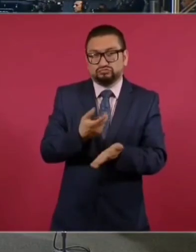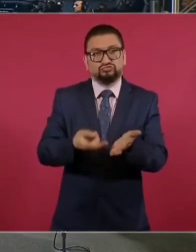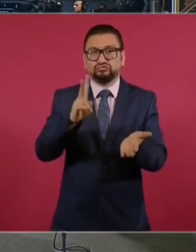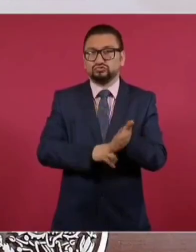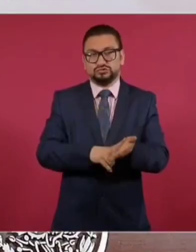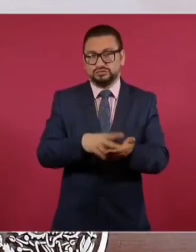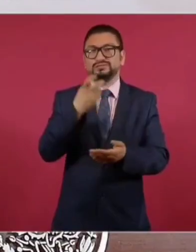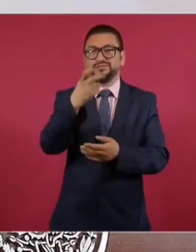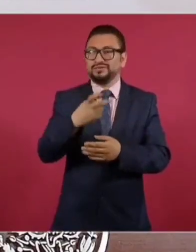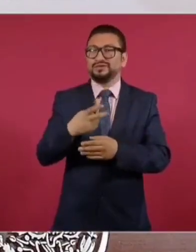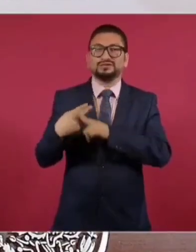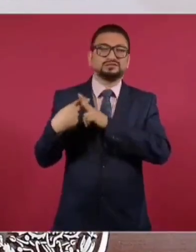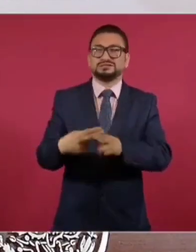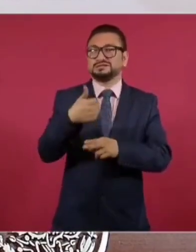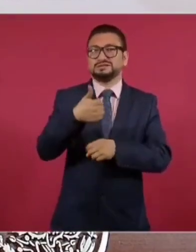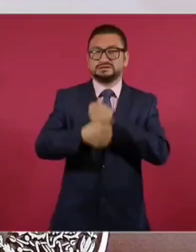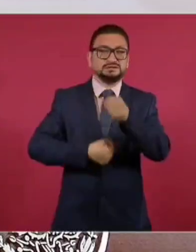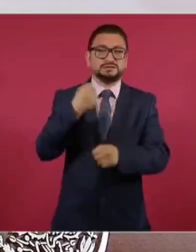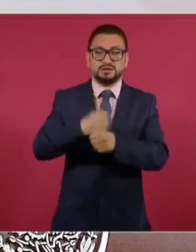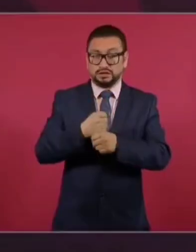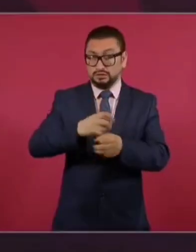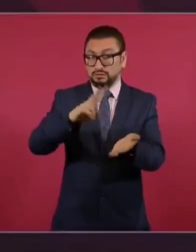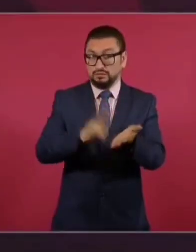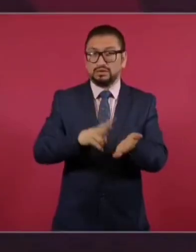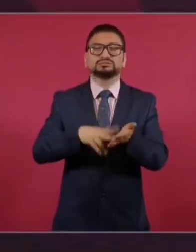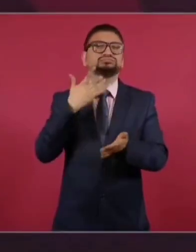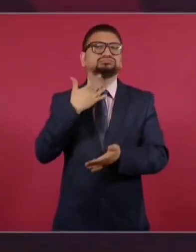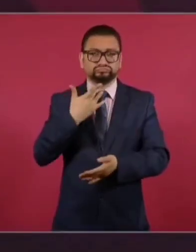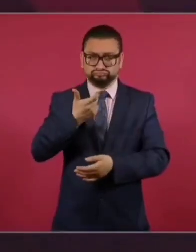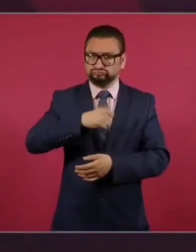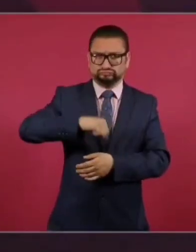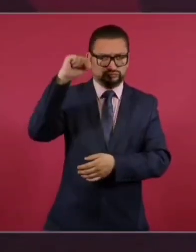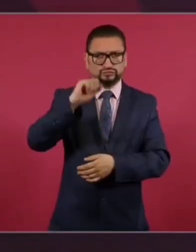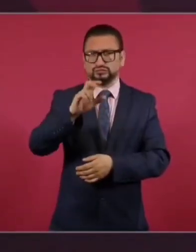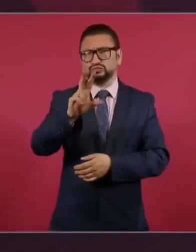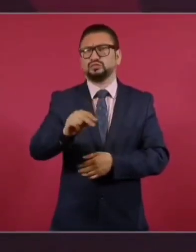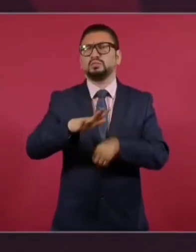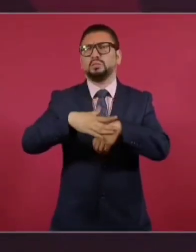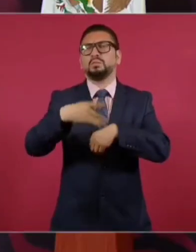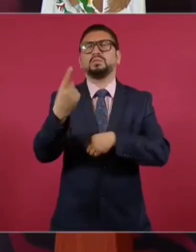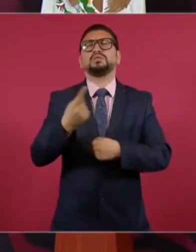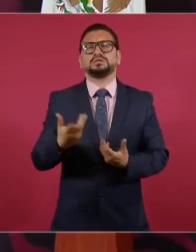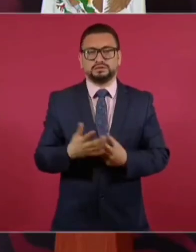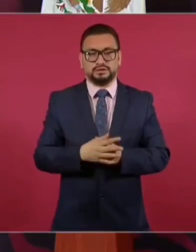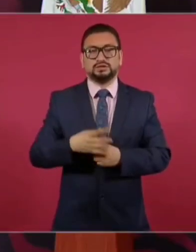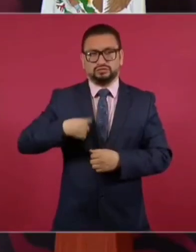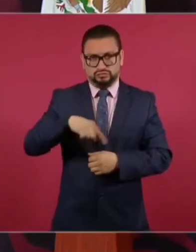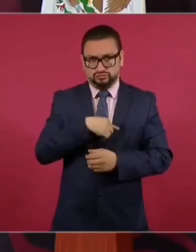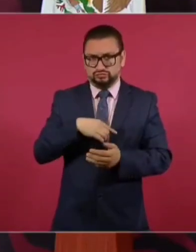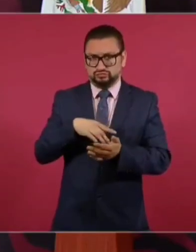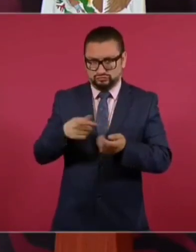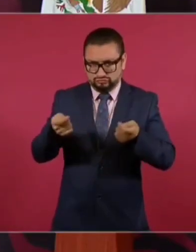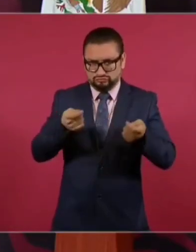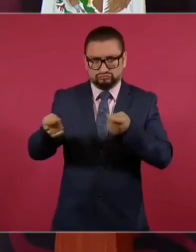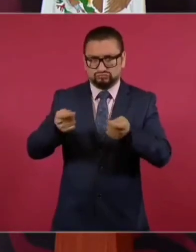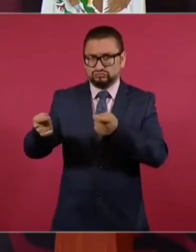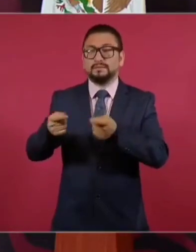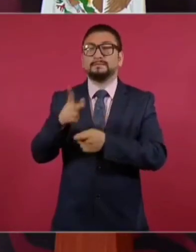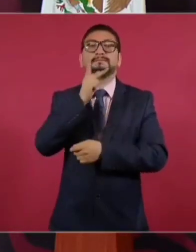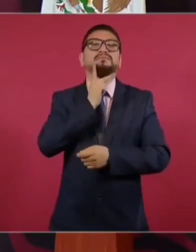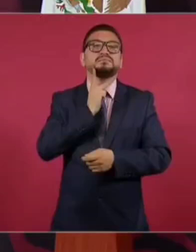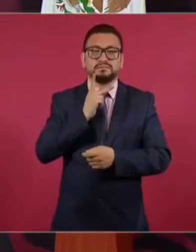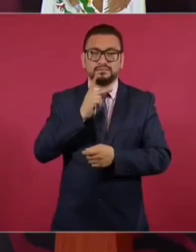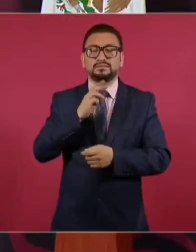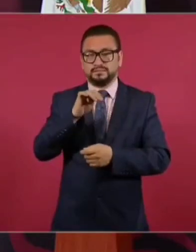todo el sexenio no ha aumentado el precio de los combustibles, porque mantuvimos a Pemex